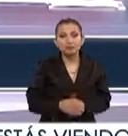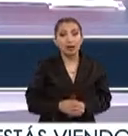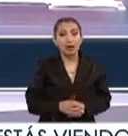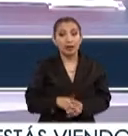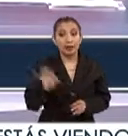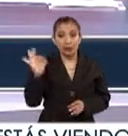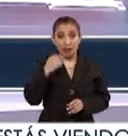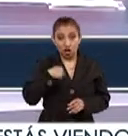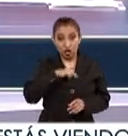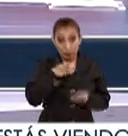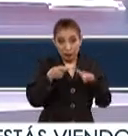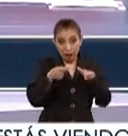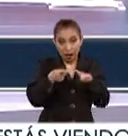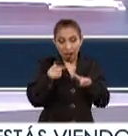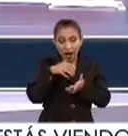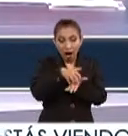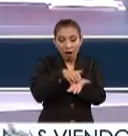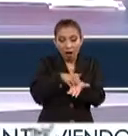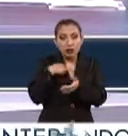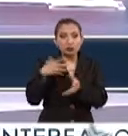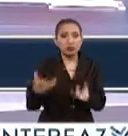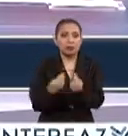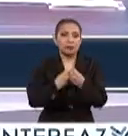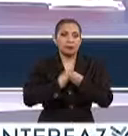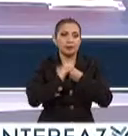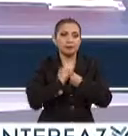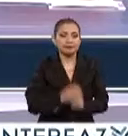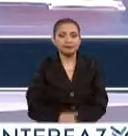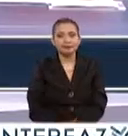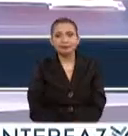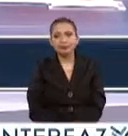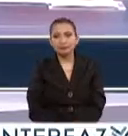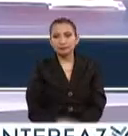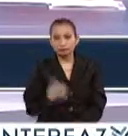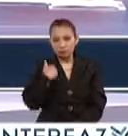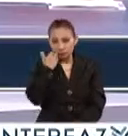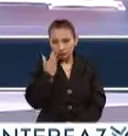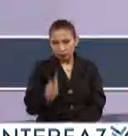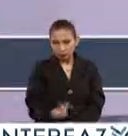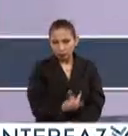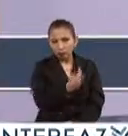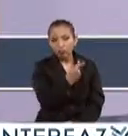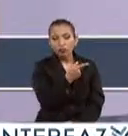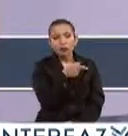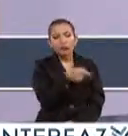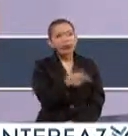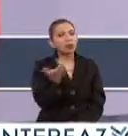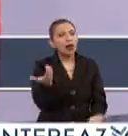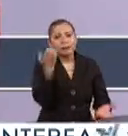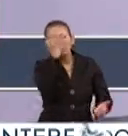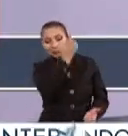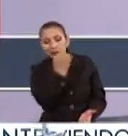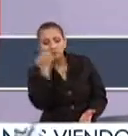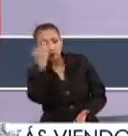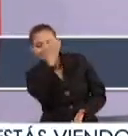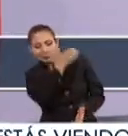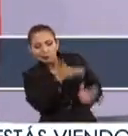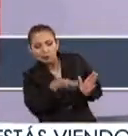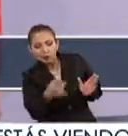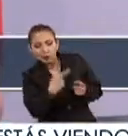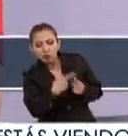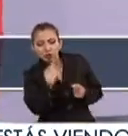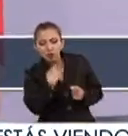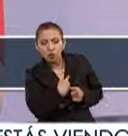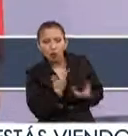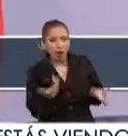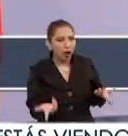tenemos prevención vamos a ahorrar y salvar muchísimas vidas. Claro. Yo quisiera preguntarle, maestro, ¿cuál es el balance que hace la Cruz Roja?